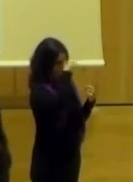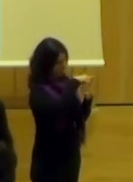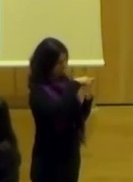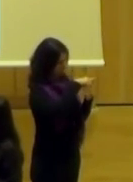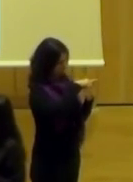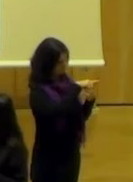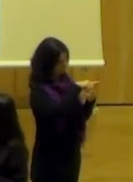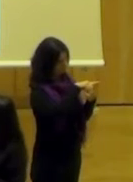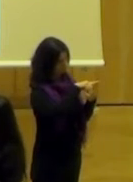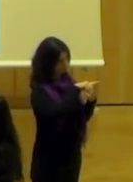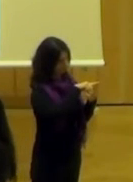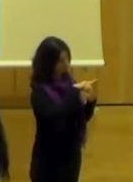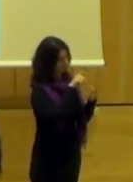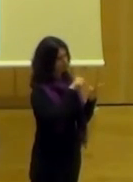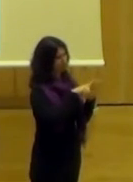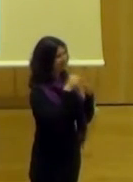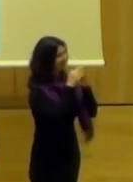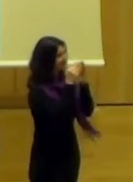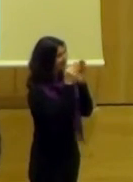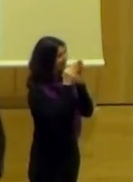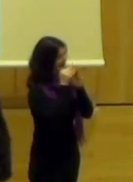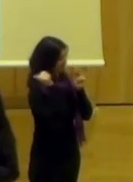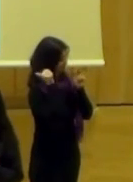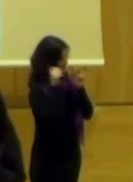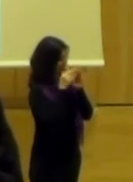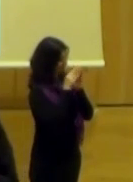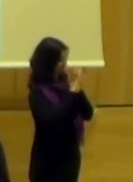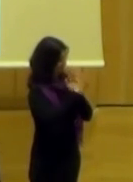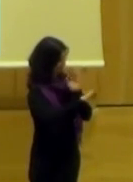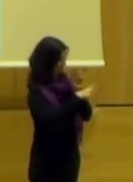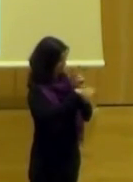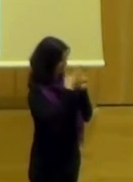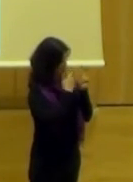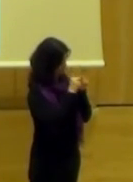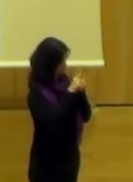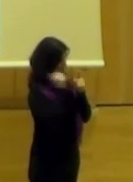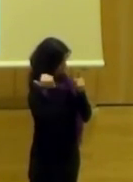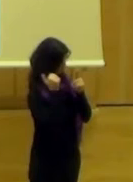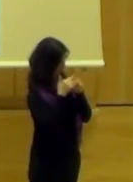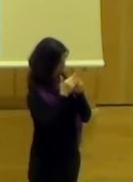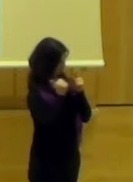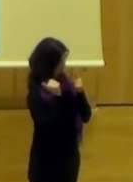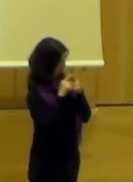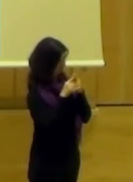empadronadas. Son estas casitas que hay aquí enfrente, perdón, que no conozca. Y bueno,